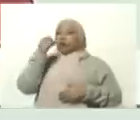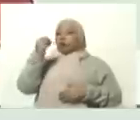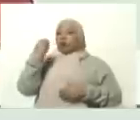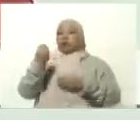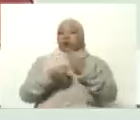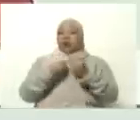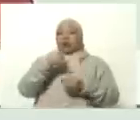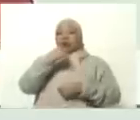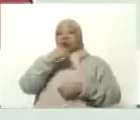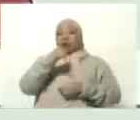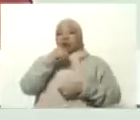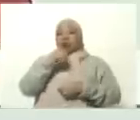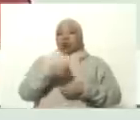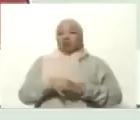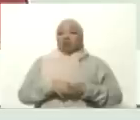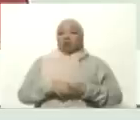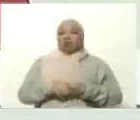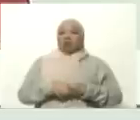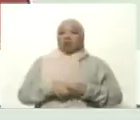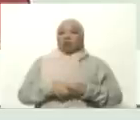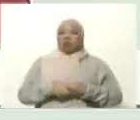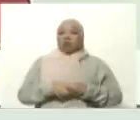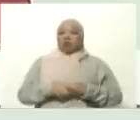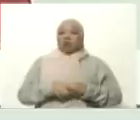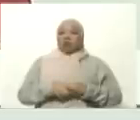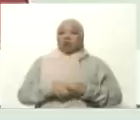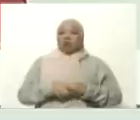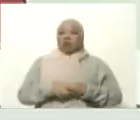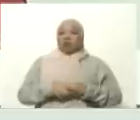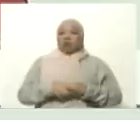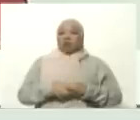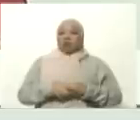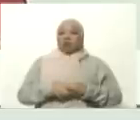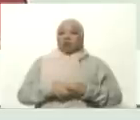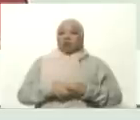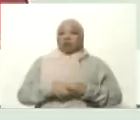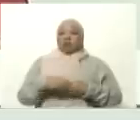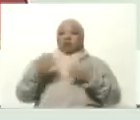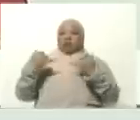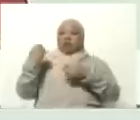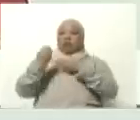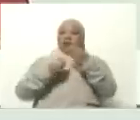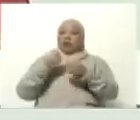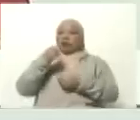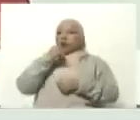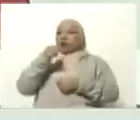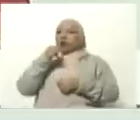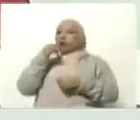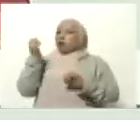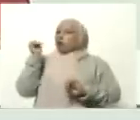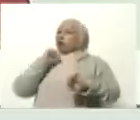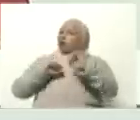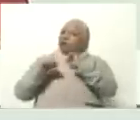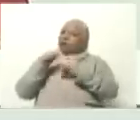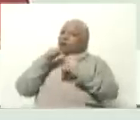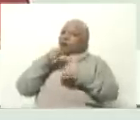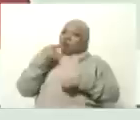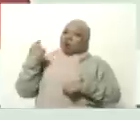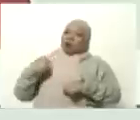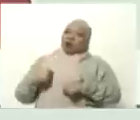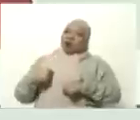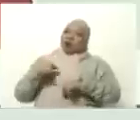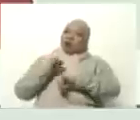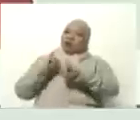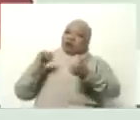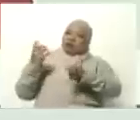nivel, bueno, de gastos exorbitantes. Cualquier medida que estos países hagan contra Rusia o contra